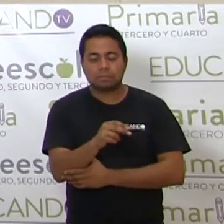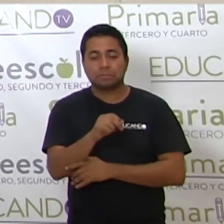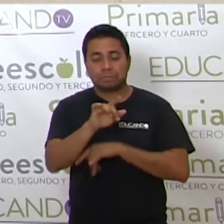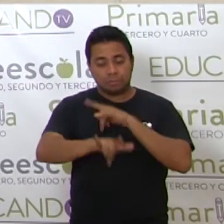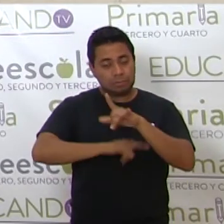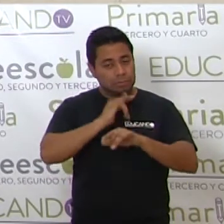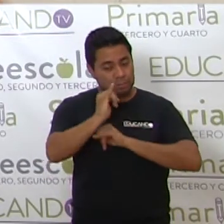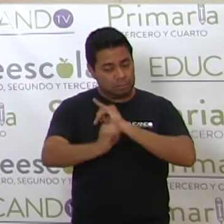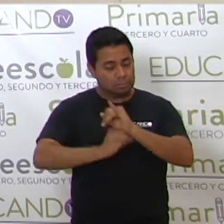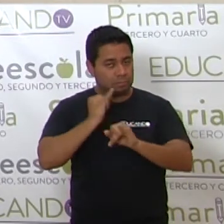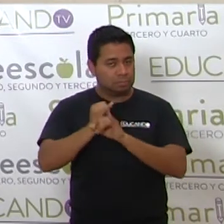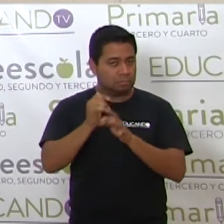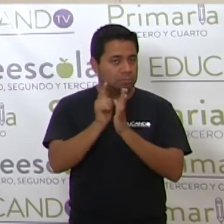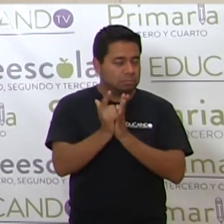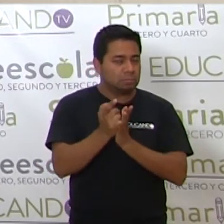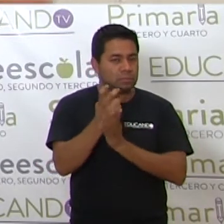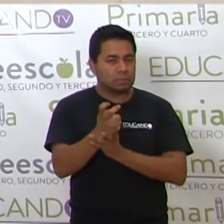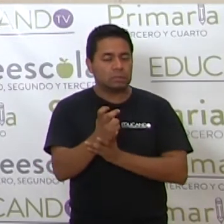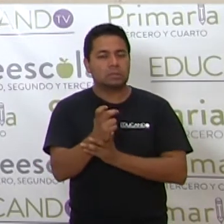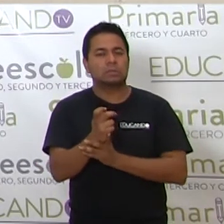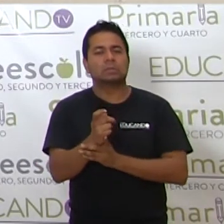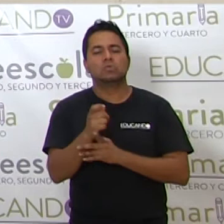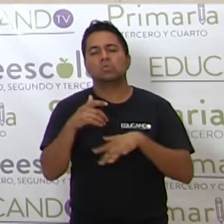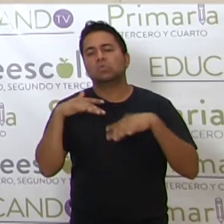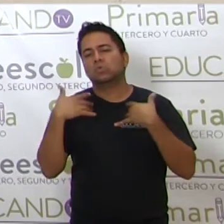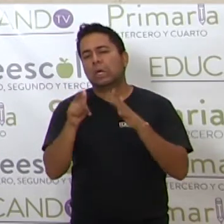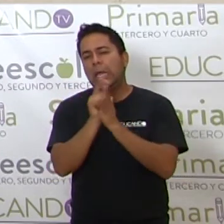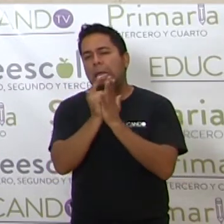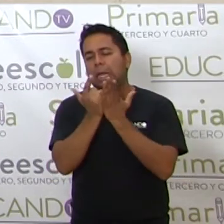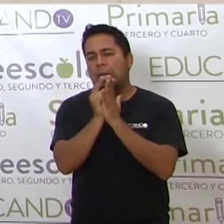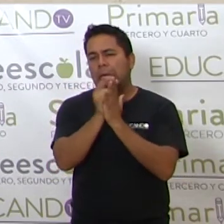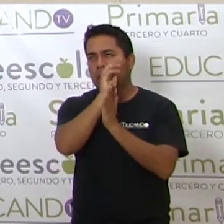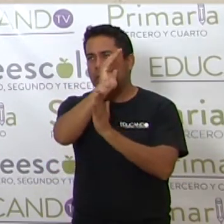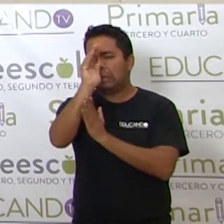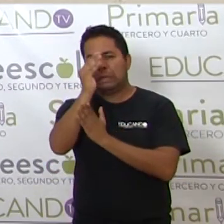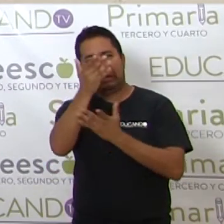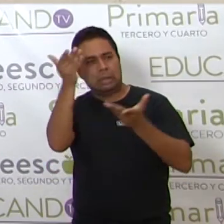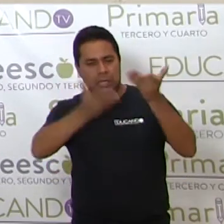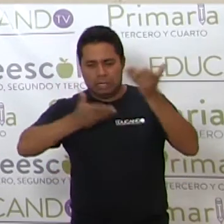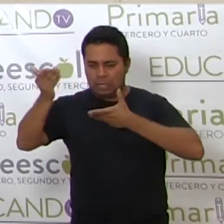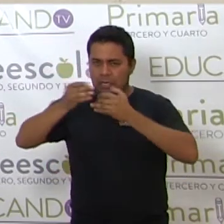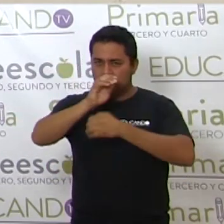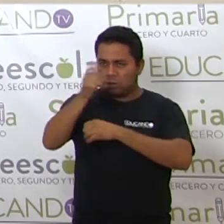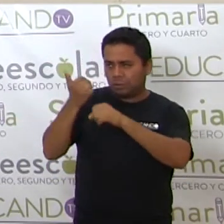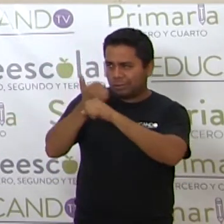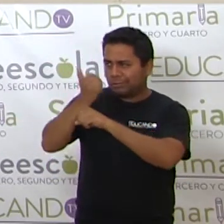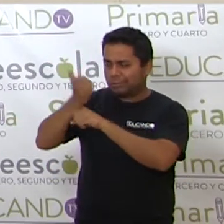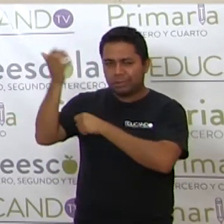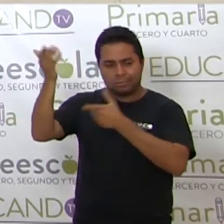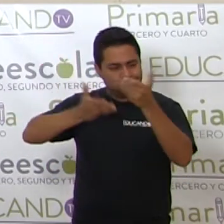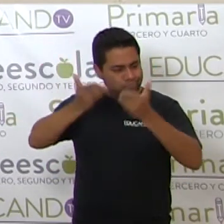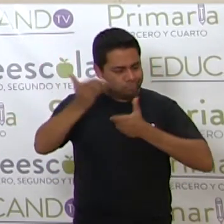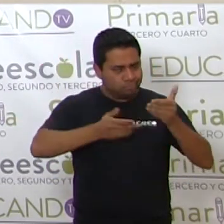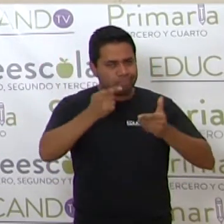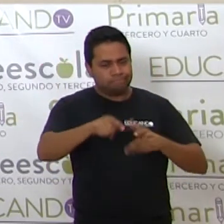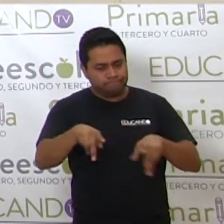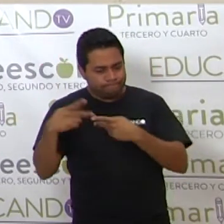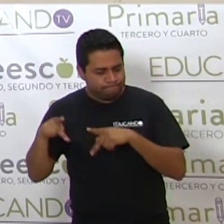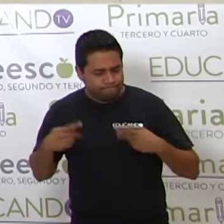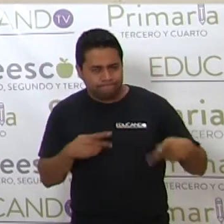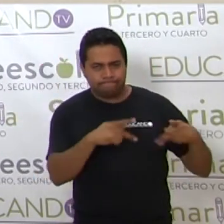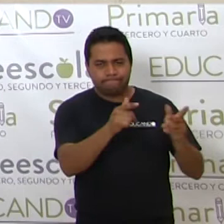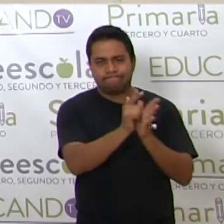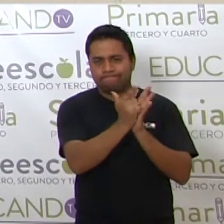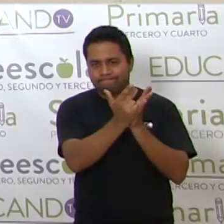libro que es no hay muchas librerías vienen de varios estados ofertando libros